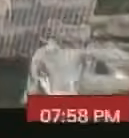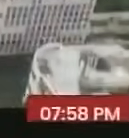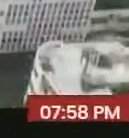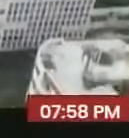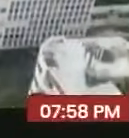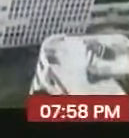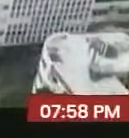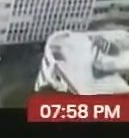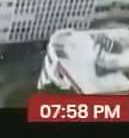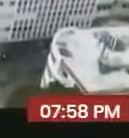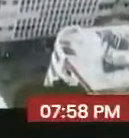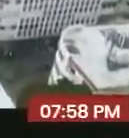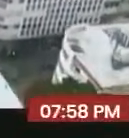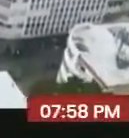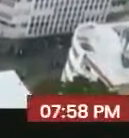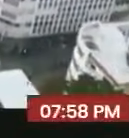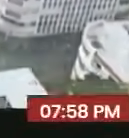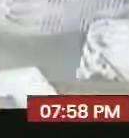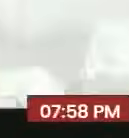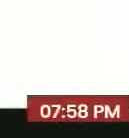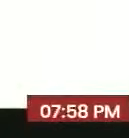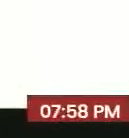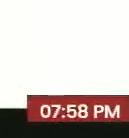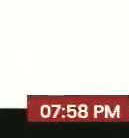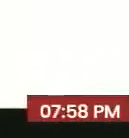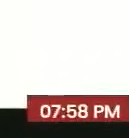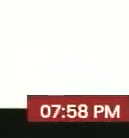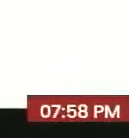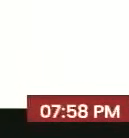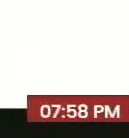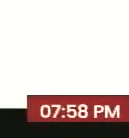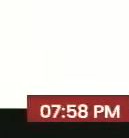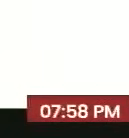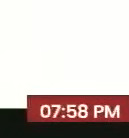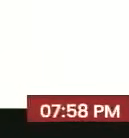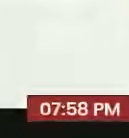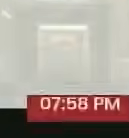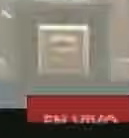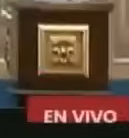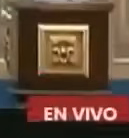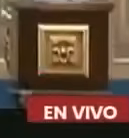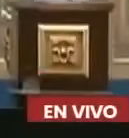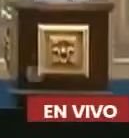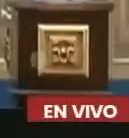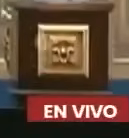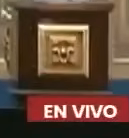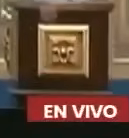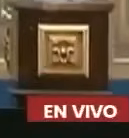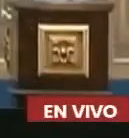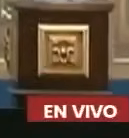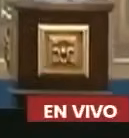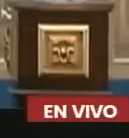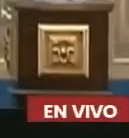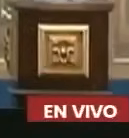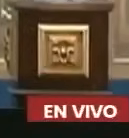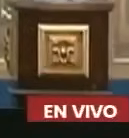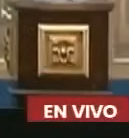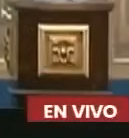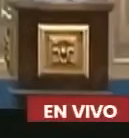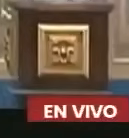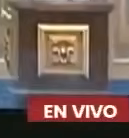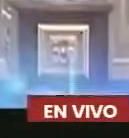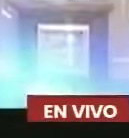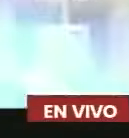Venezuela necesita un renacimiento revolucionario, un renacimiento desde la raíz. Yo por eso me atrevo a proponerle